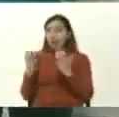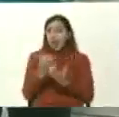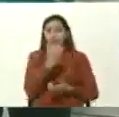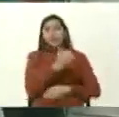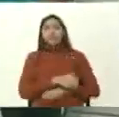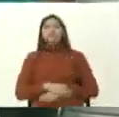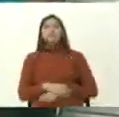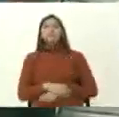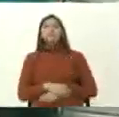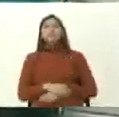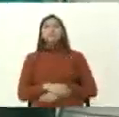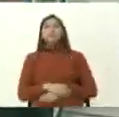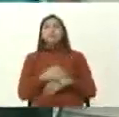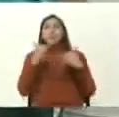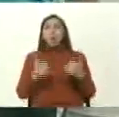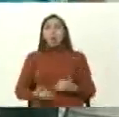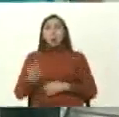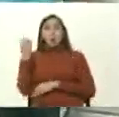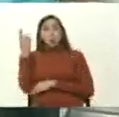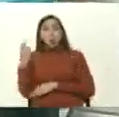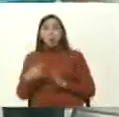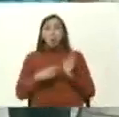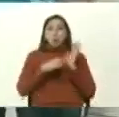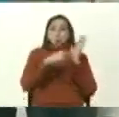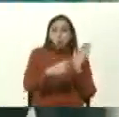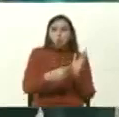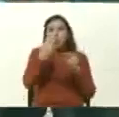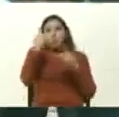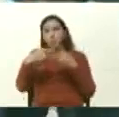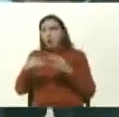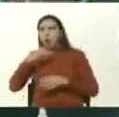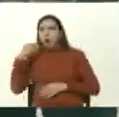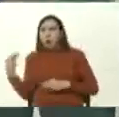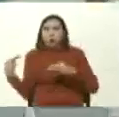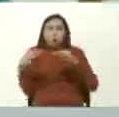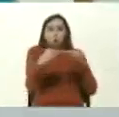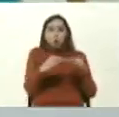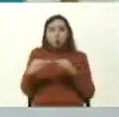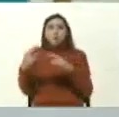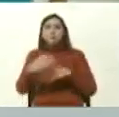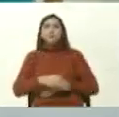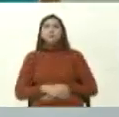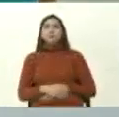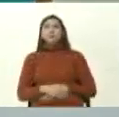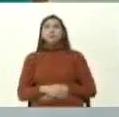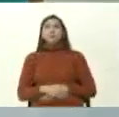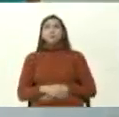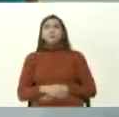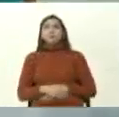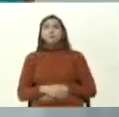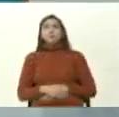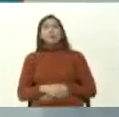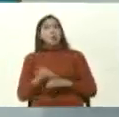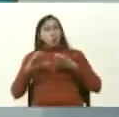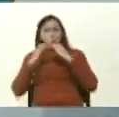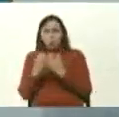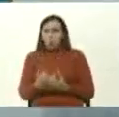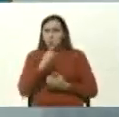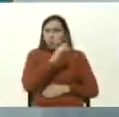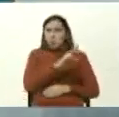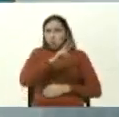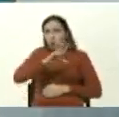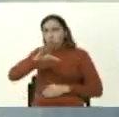momento le cedo la palabra a usted para que conozca a todos los estudiantes. Sí, vicepresidenta. Nosotros, bueno, esto tiene aulas, más de